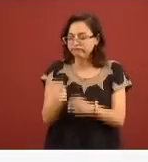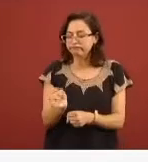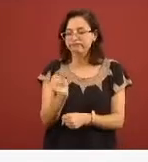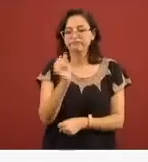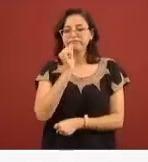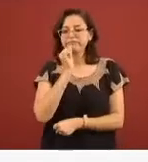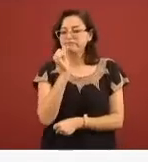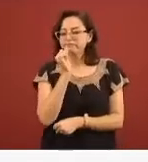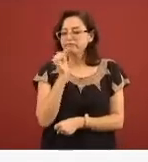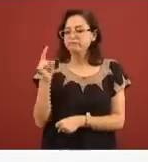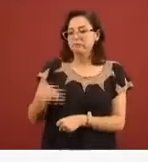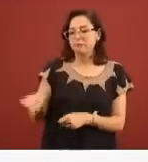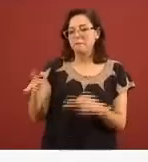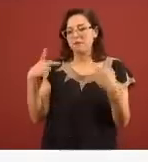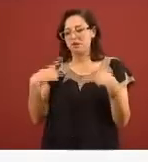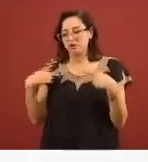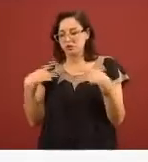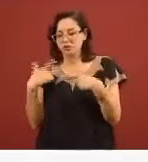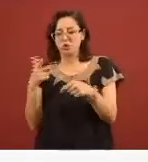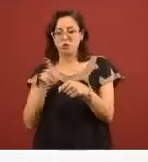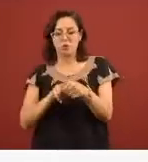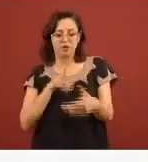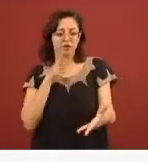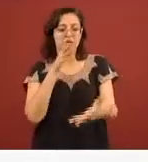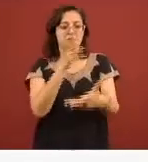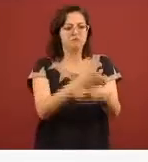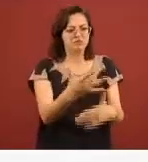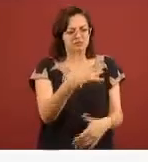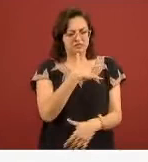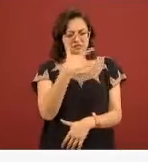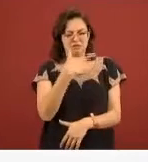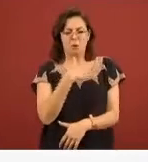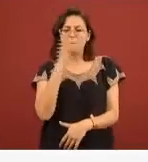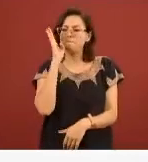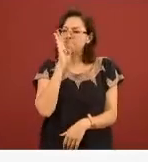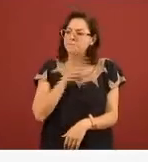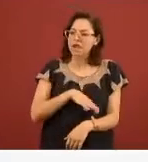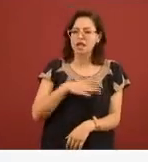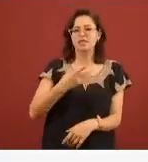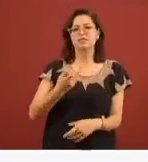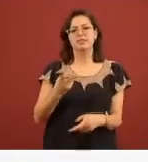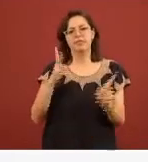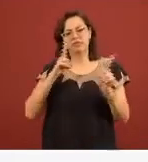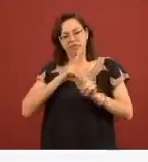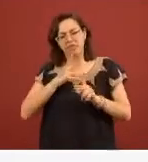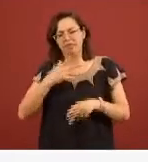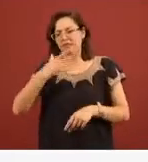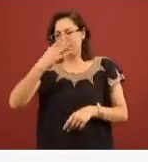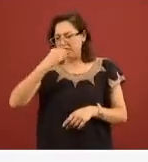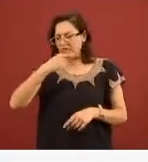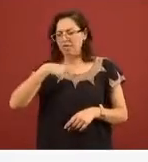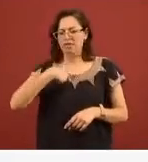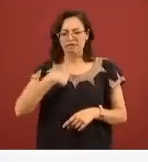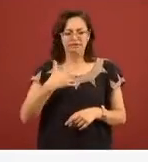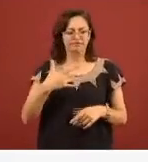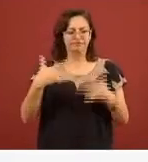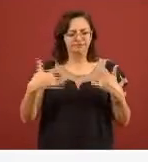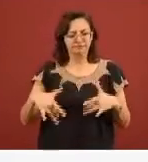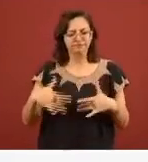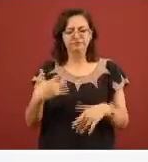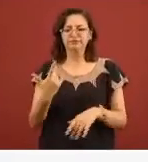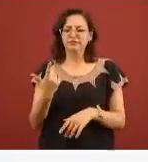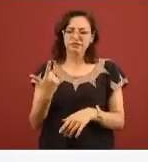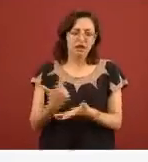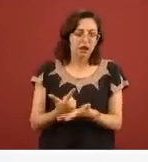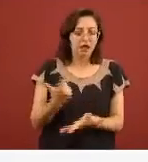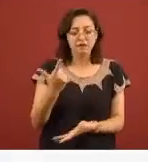demandando atención médica, se clasifican como tales porque presentan datos de una infección respiratoria aguda que puede ser leve o puede ser